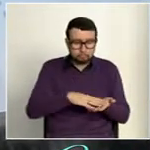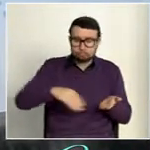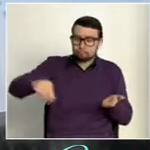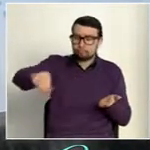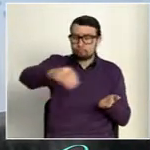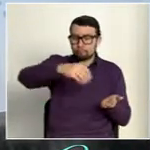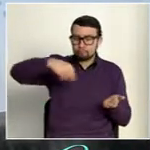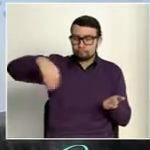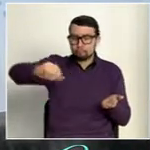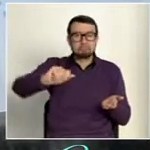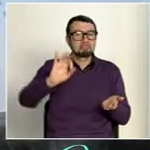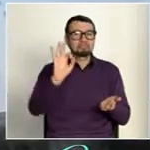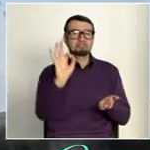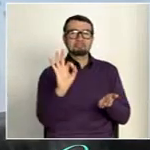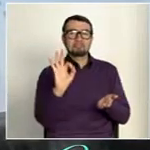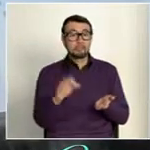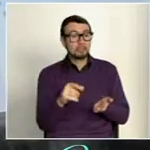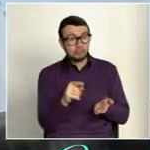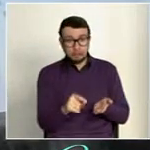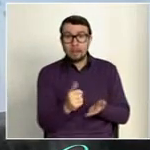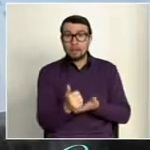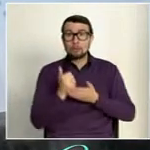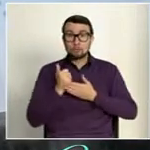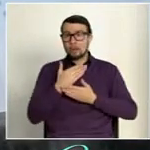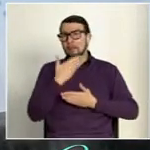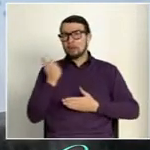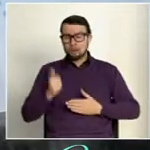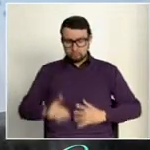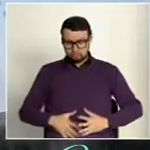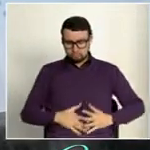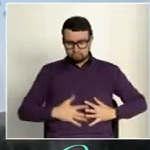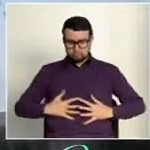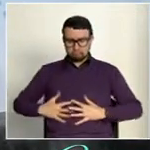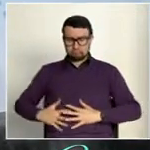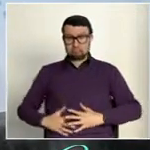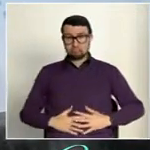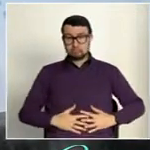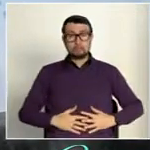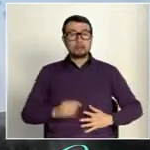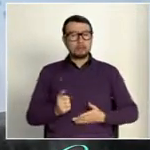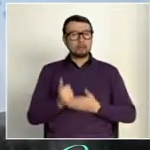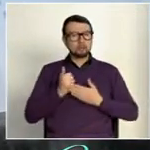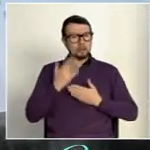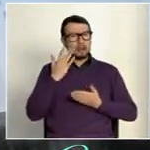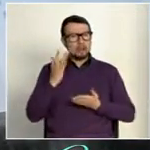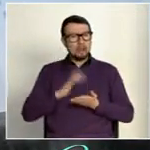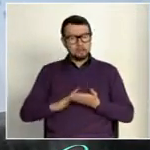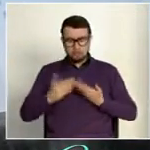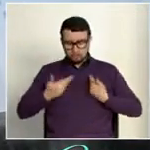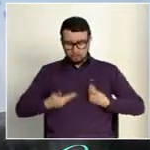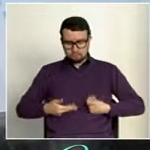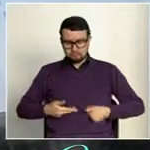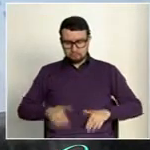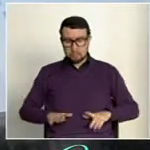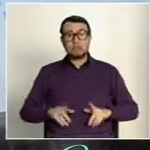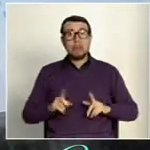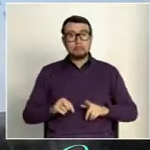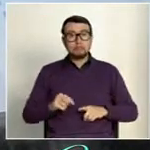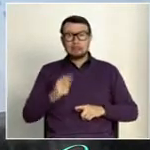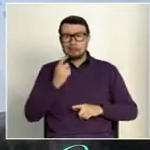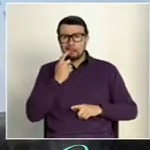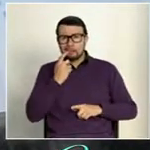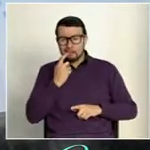personas, eso es uno de los mejores protectores gástricos que hay. Tiene sensores, desintoxica el cuerpo y no permite y hasta elimina metales